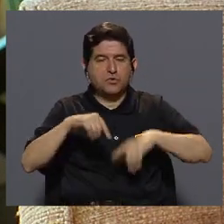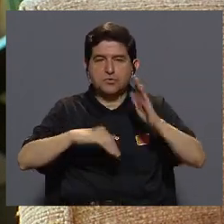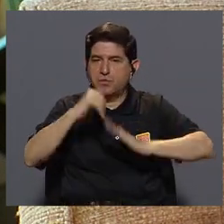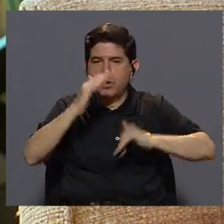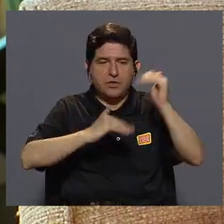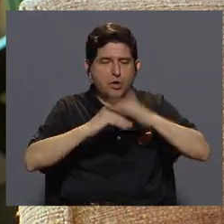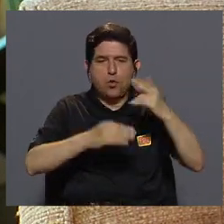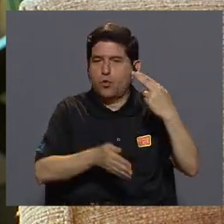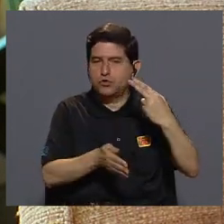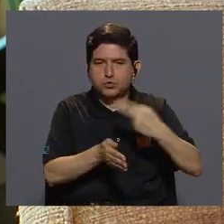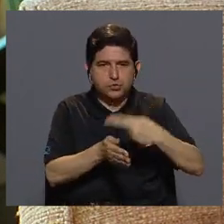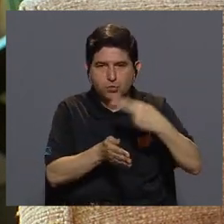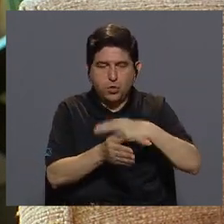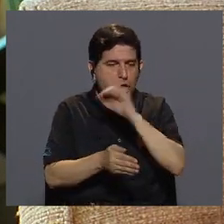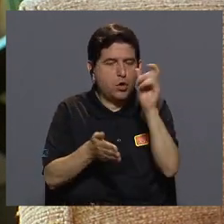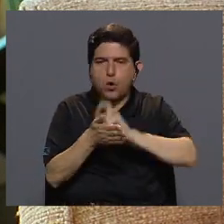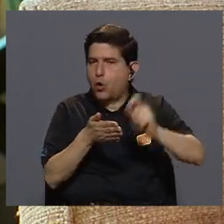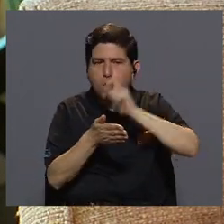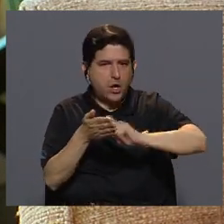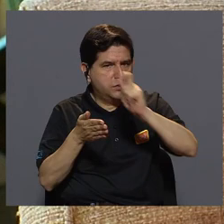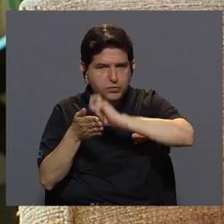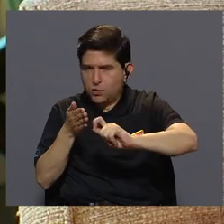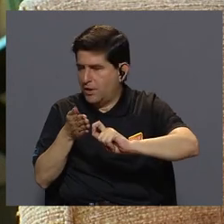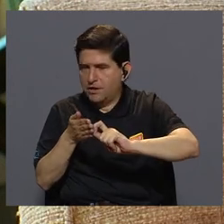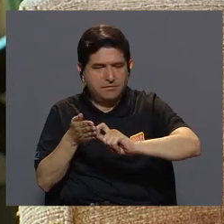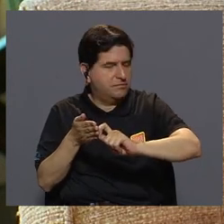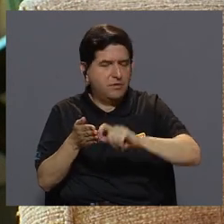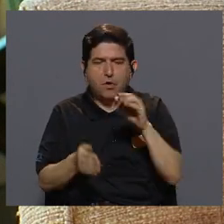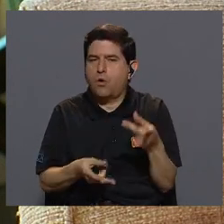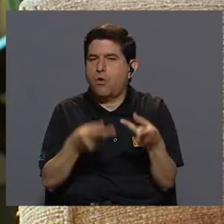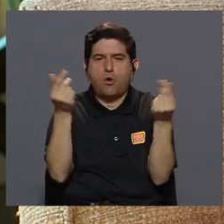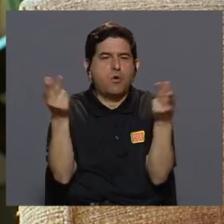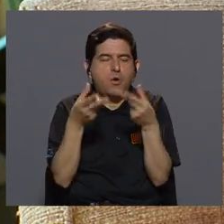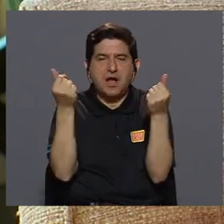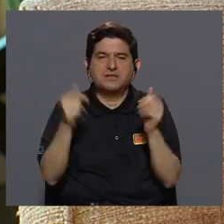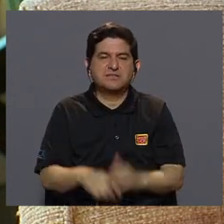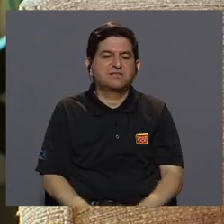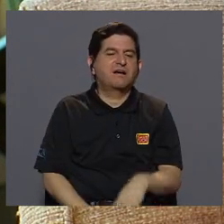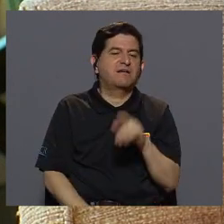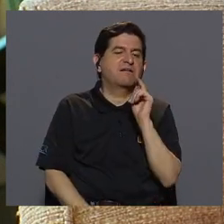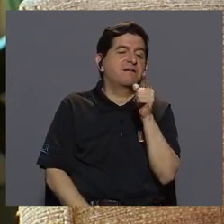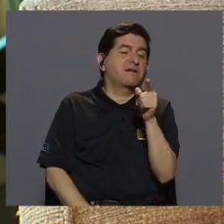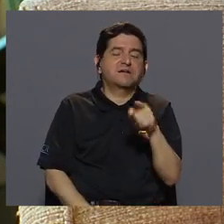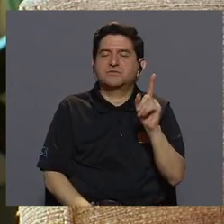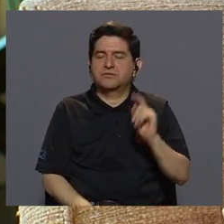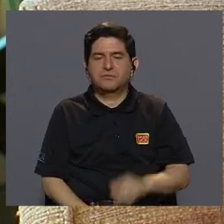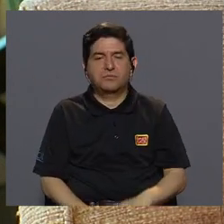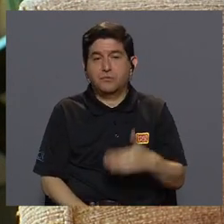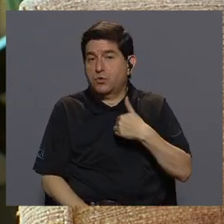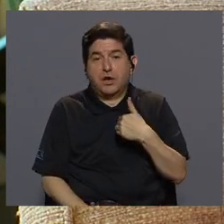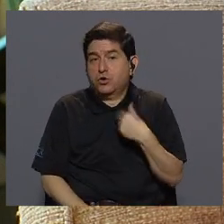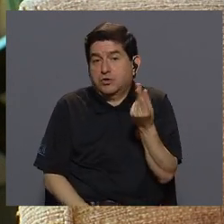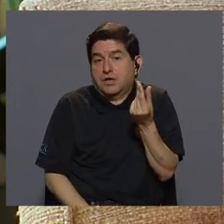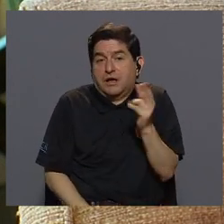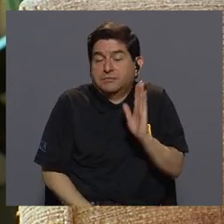construir más hospitales, ni construir más escuelas, ni gastar en eso, claro, porque no hay.